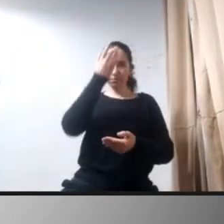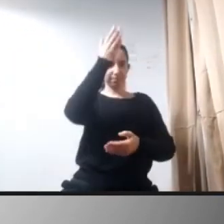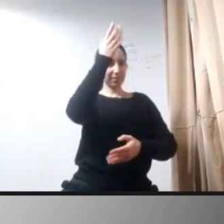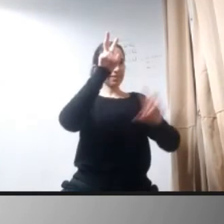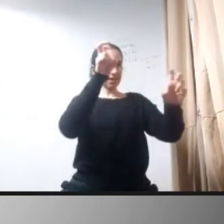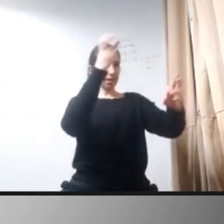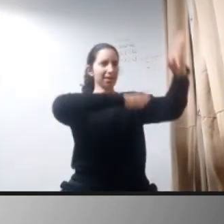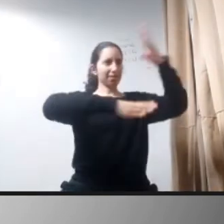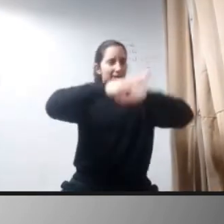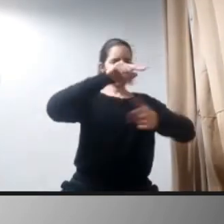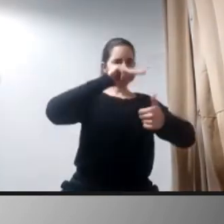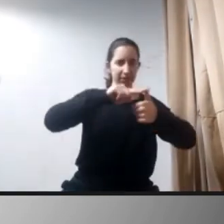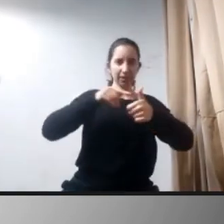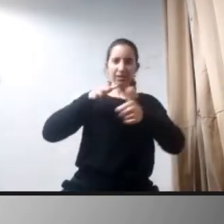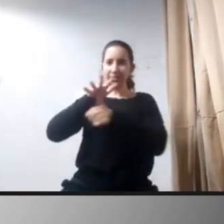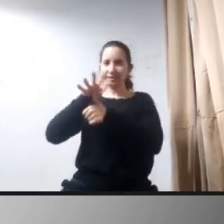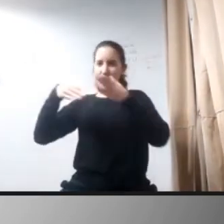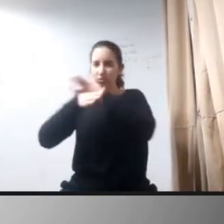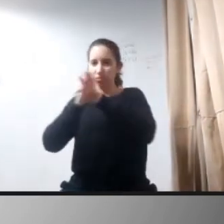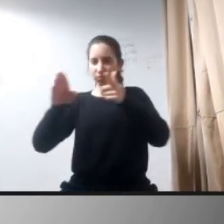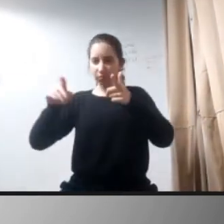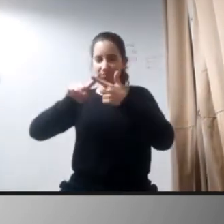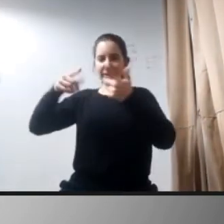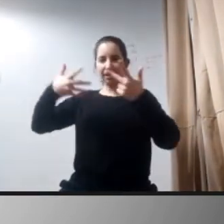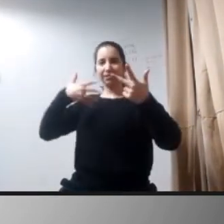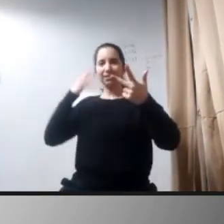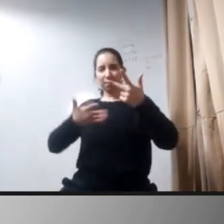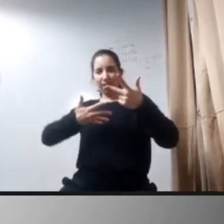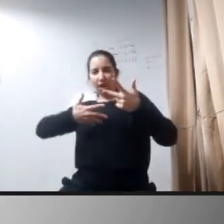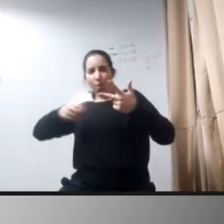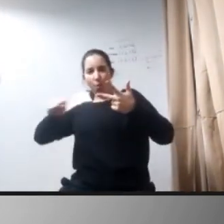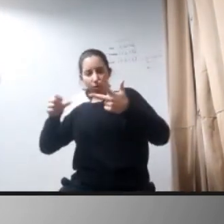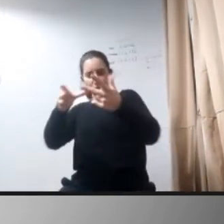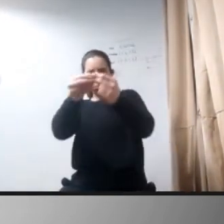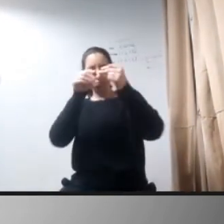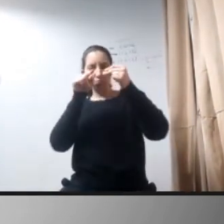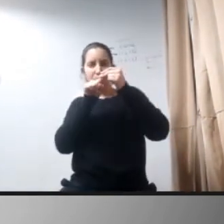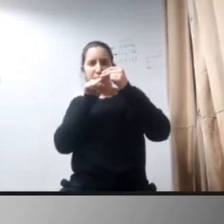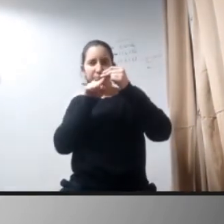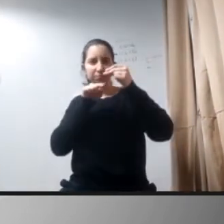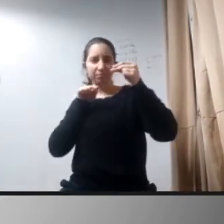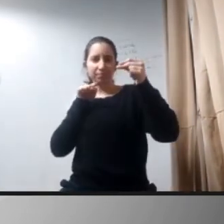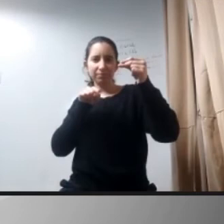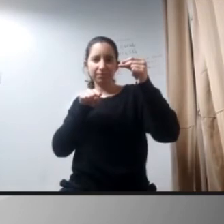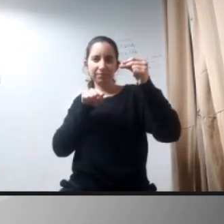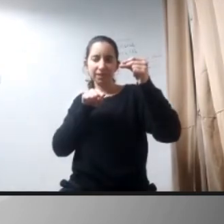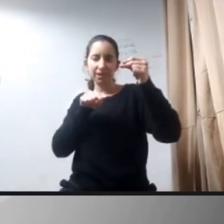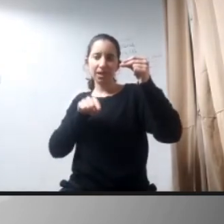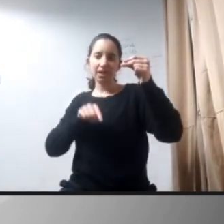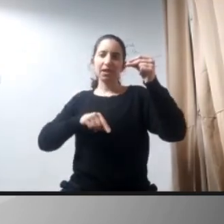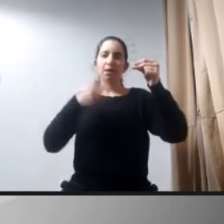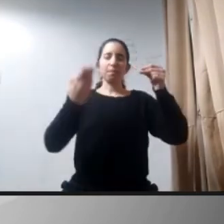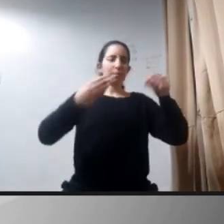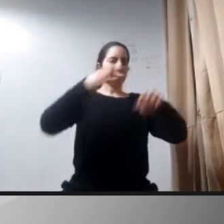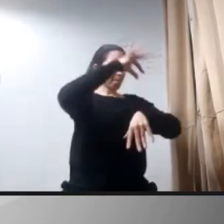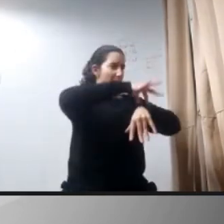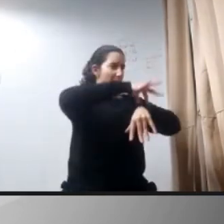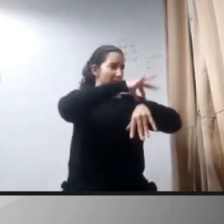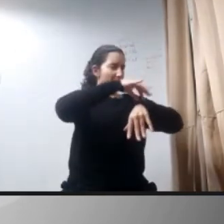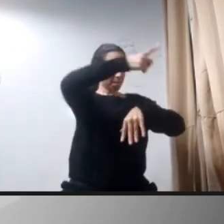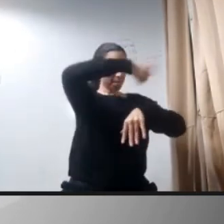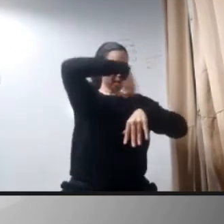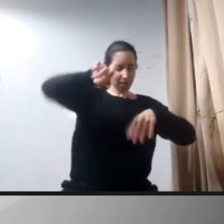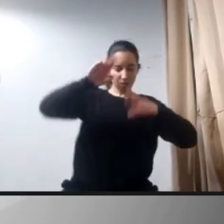discapacidad, intersexualidad y aborto. Pienso en cómo la hegemonía del saber poder médico determina